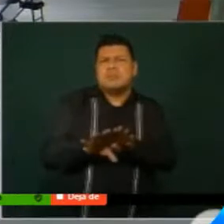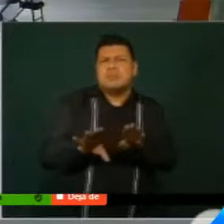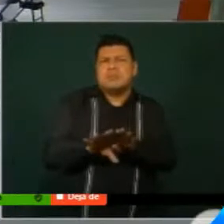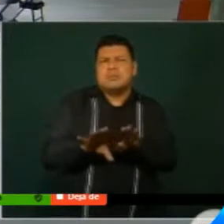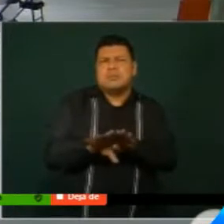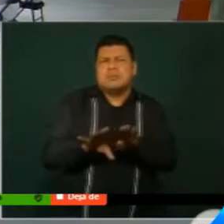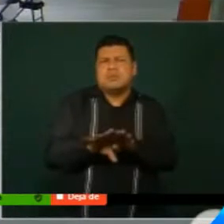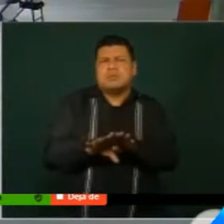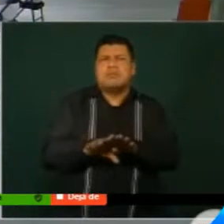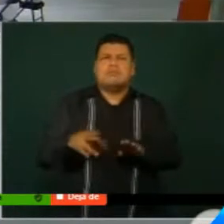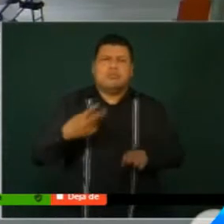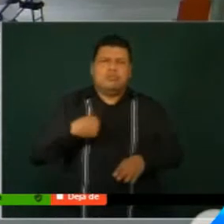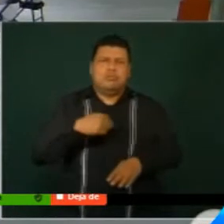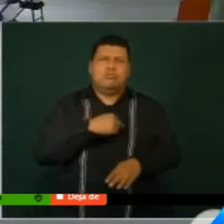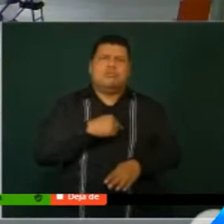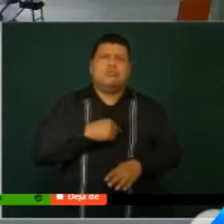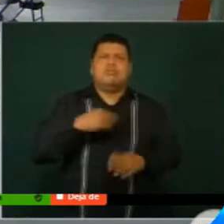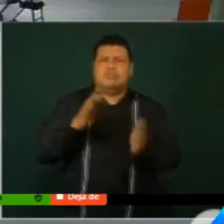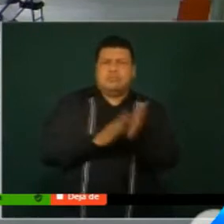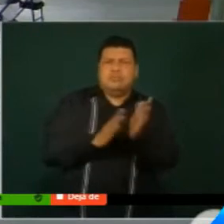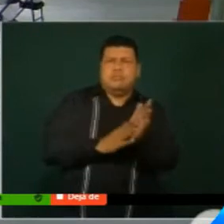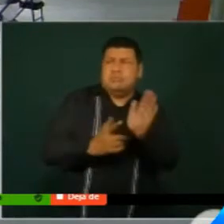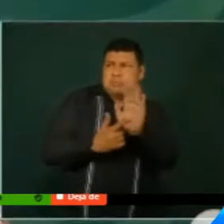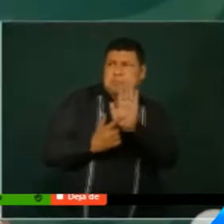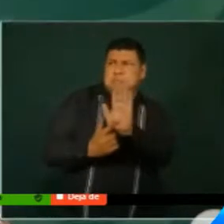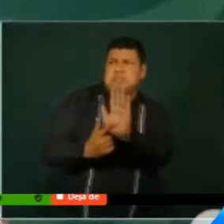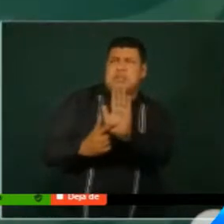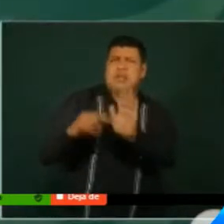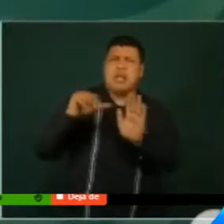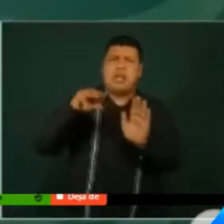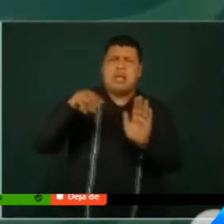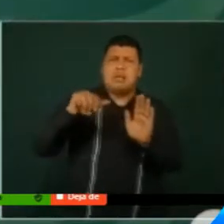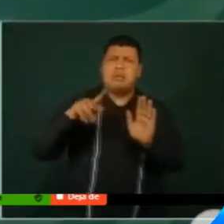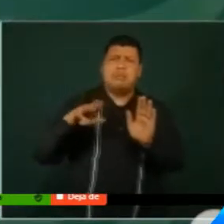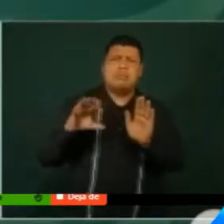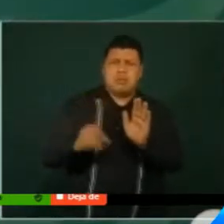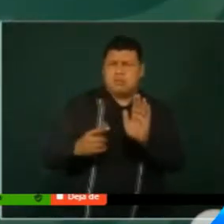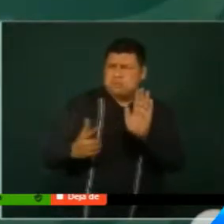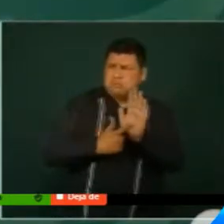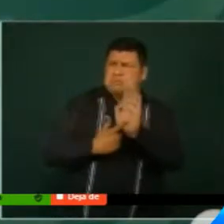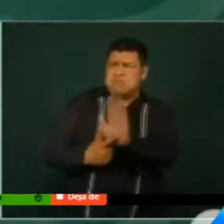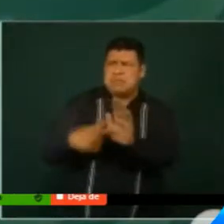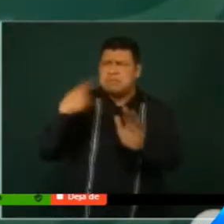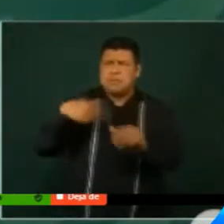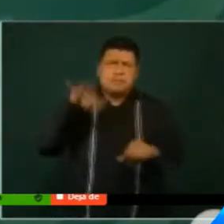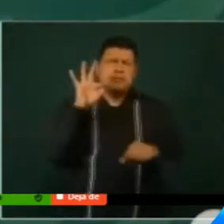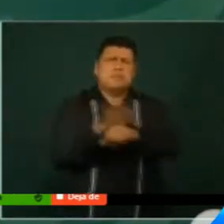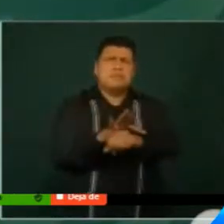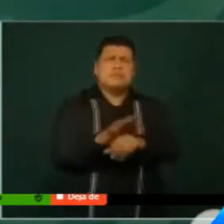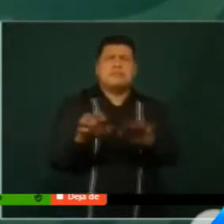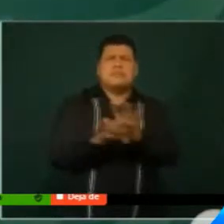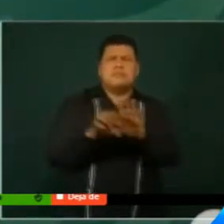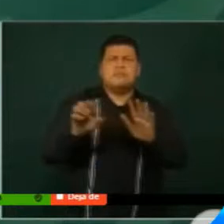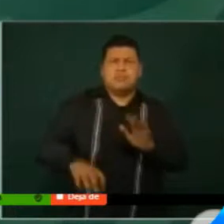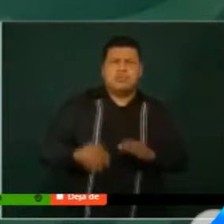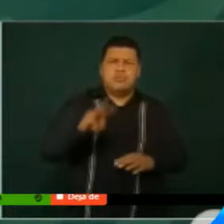Los amparos. Hoy estaba yo enterándome que se amparó Walmart